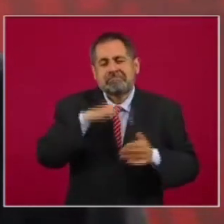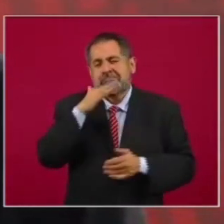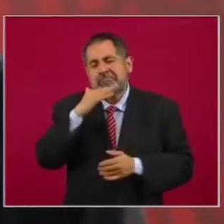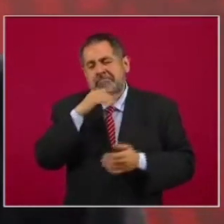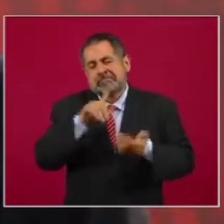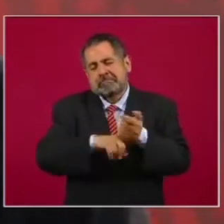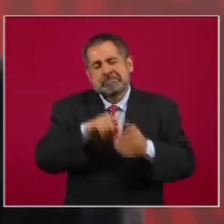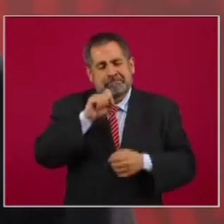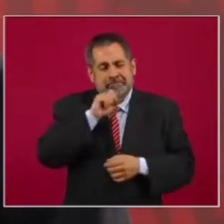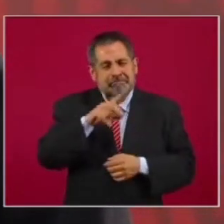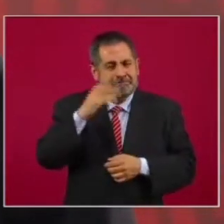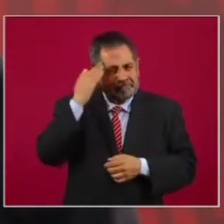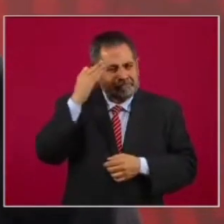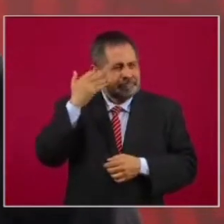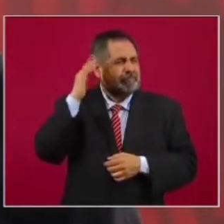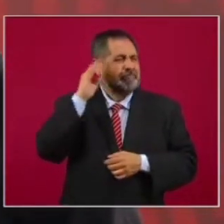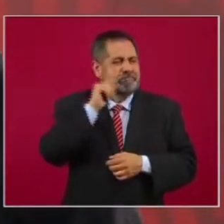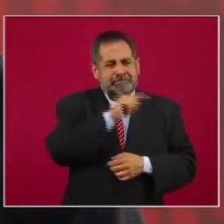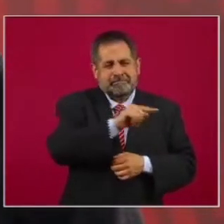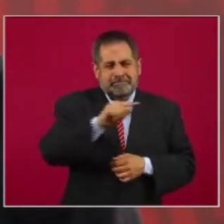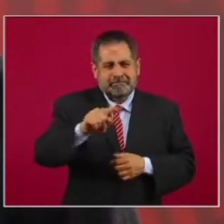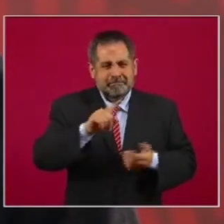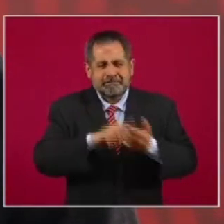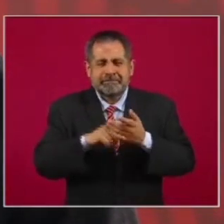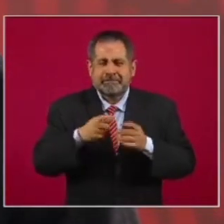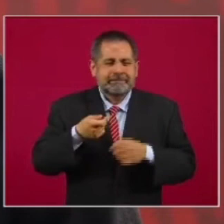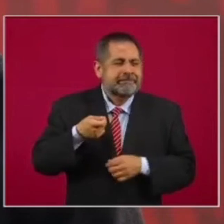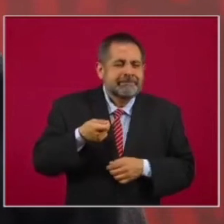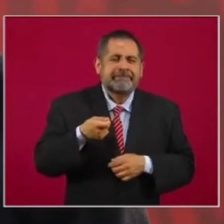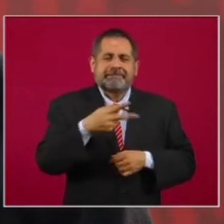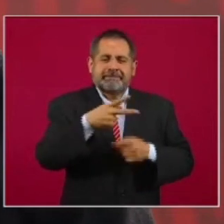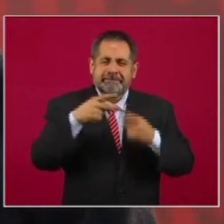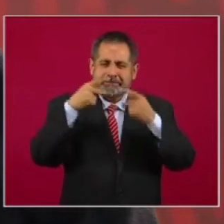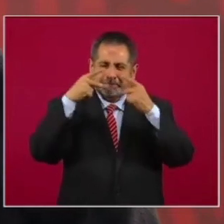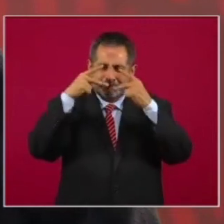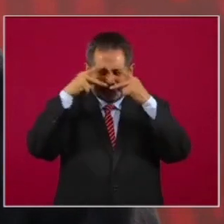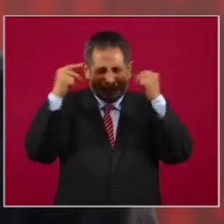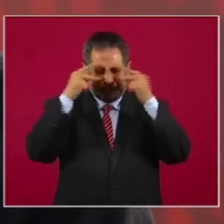de estos mapaches electorales,